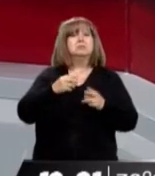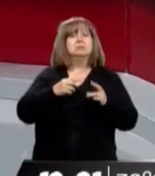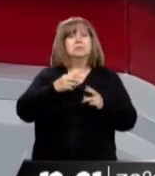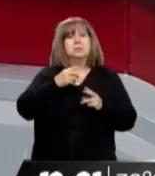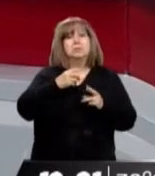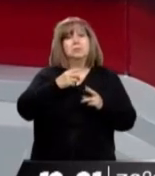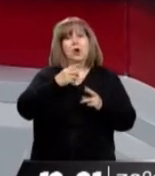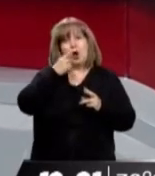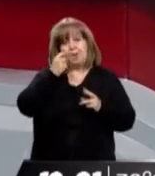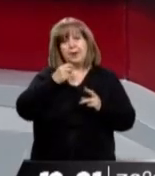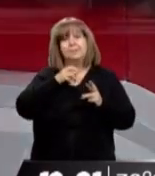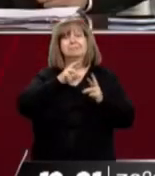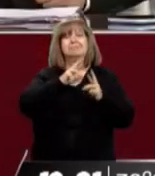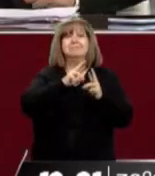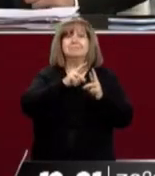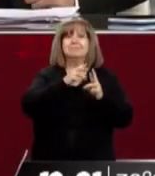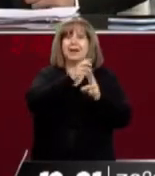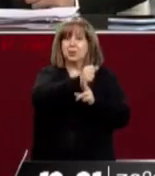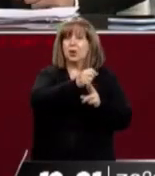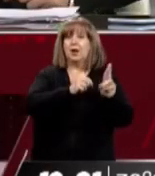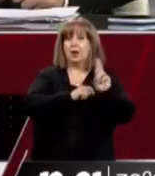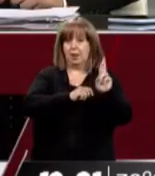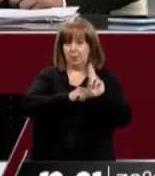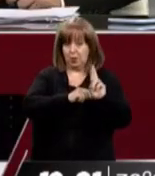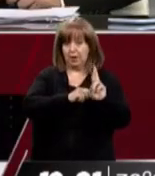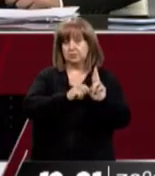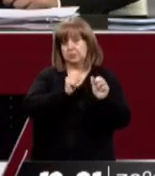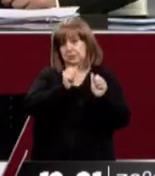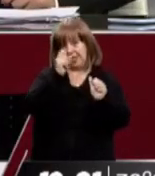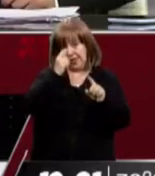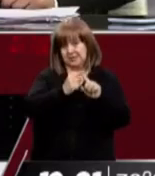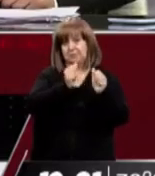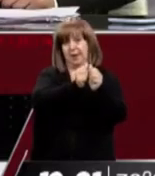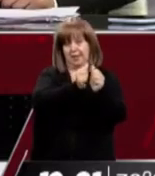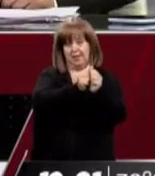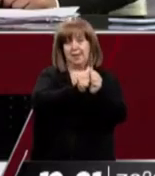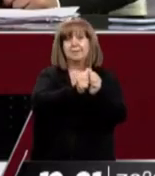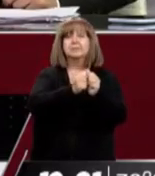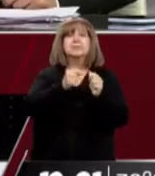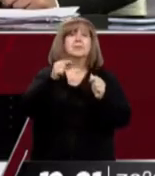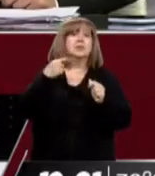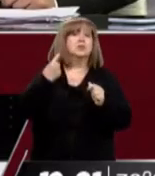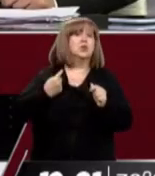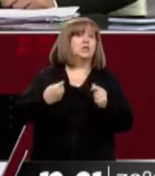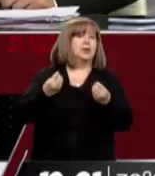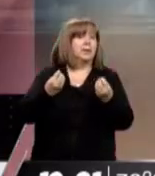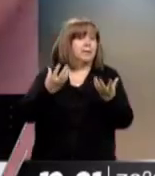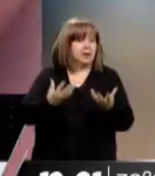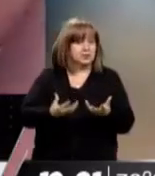Las Heras, porque Sofía, hay novedades con respecto al acusado. Exactamente, porque minutos antes de las 18